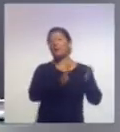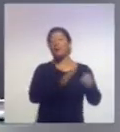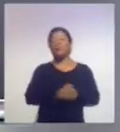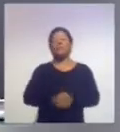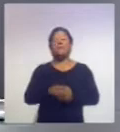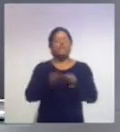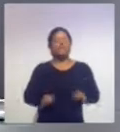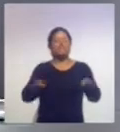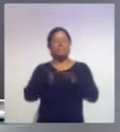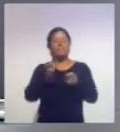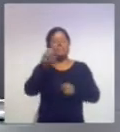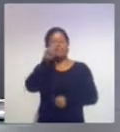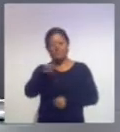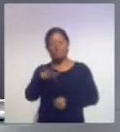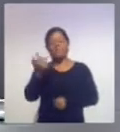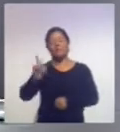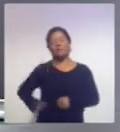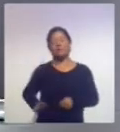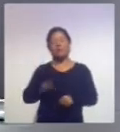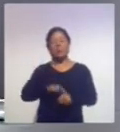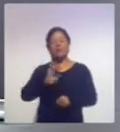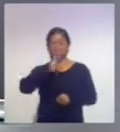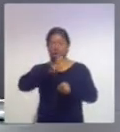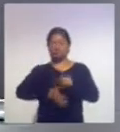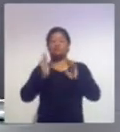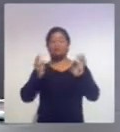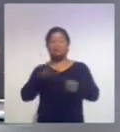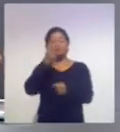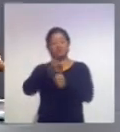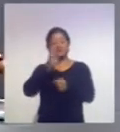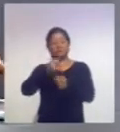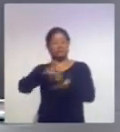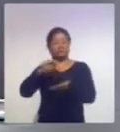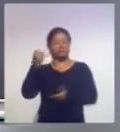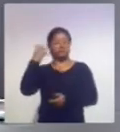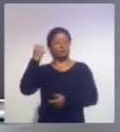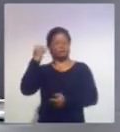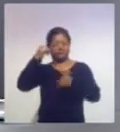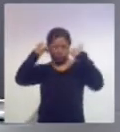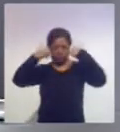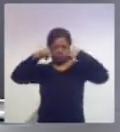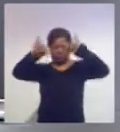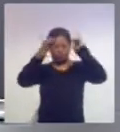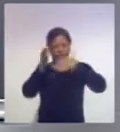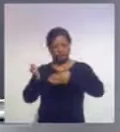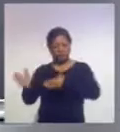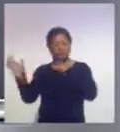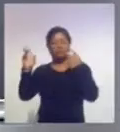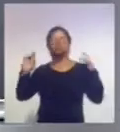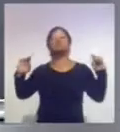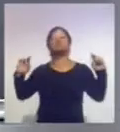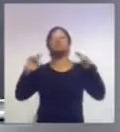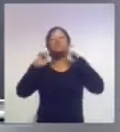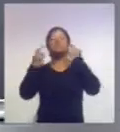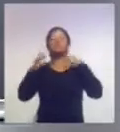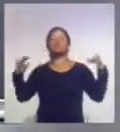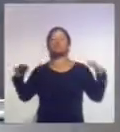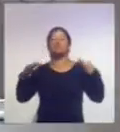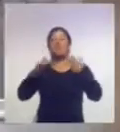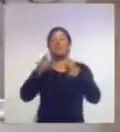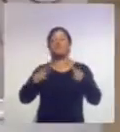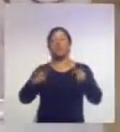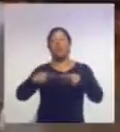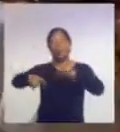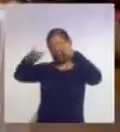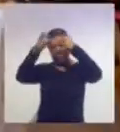el gobernador Marco Mena clausuró las actividades del segundo coloquio internacional taurino, el cual reunió expertos de varios países.